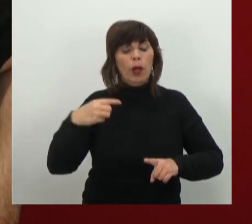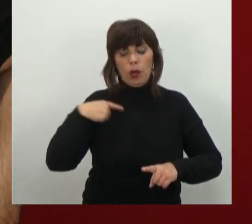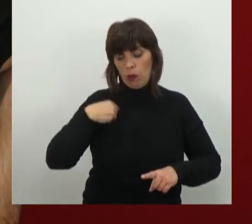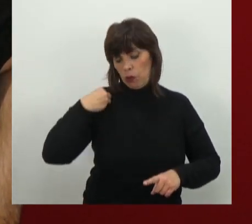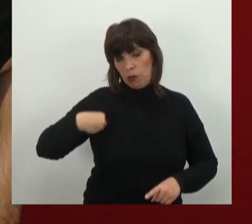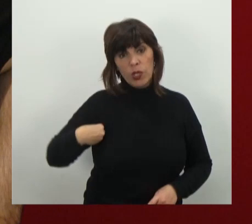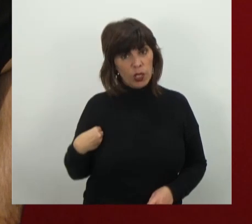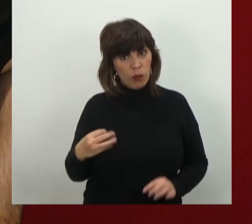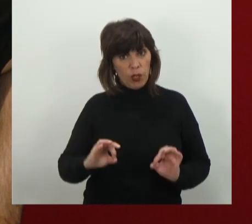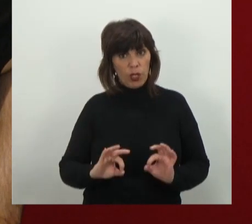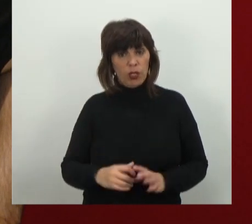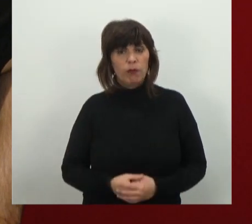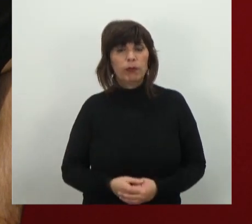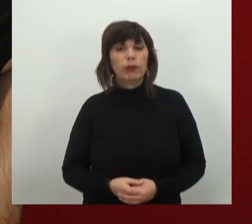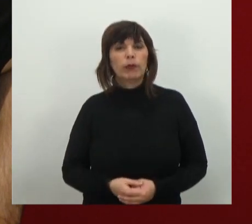¿Cómo podemos